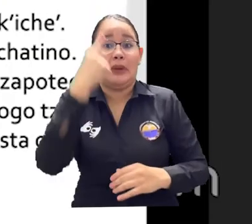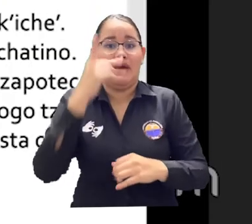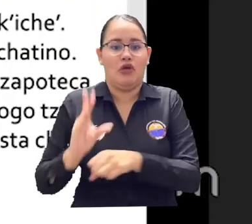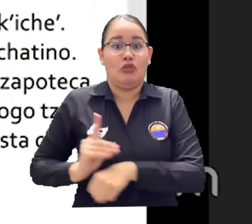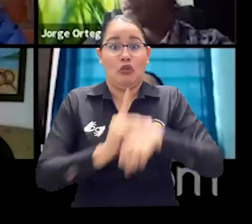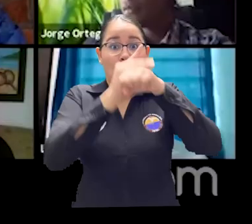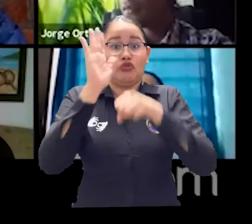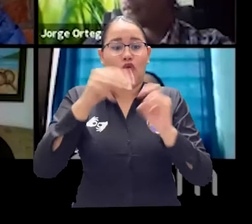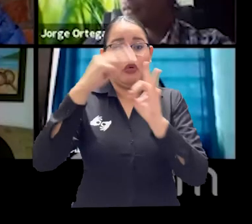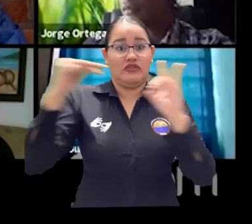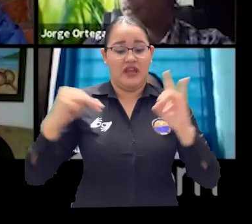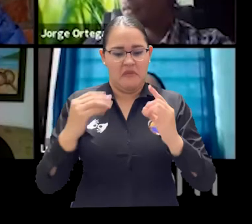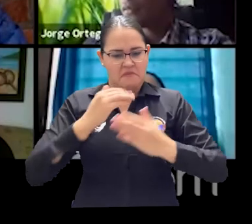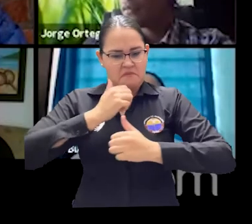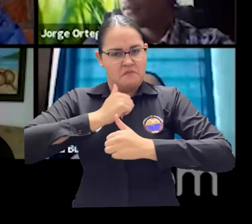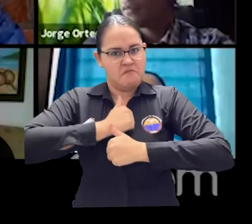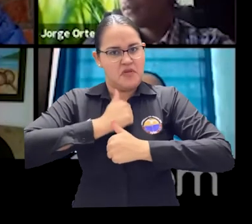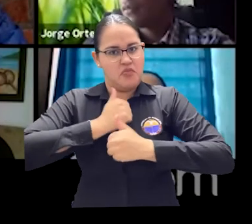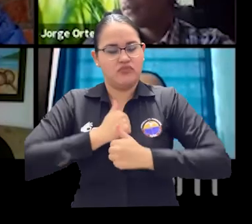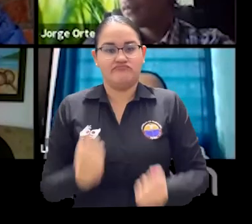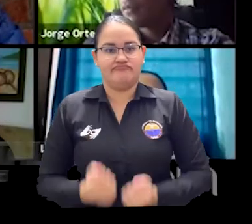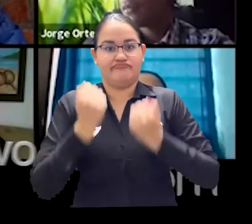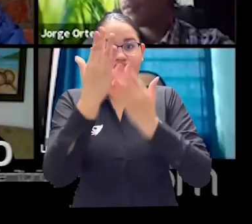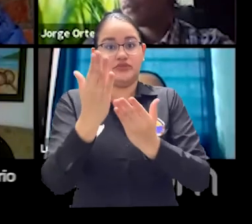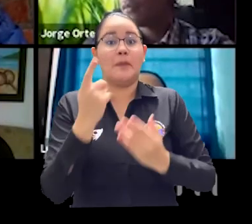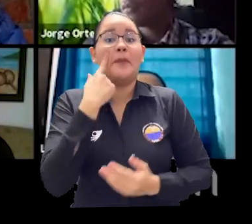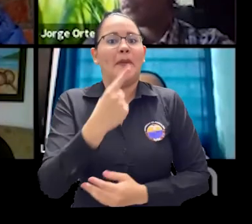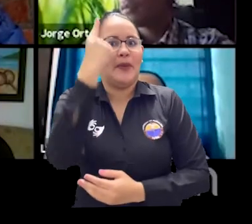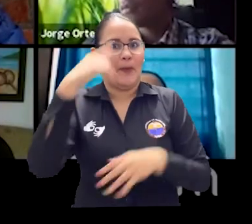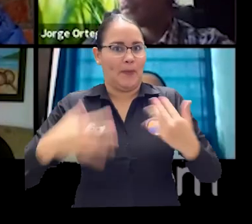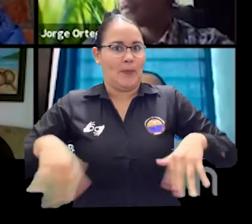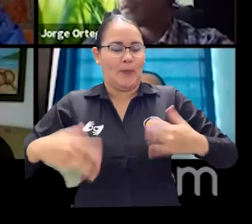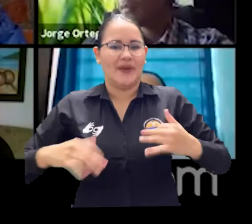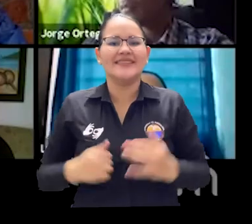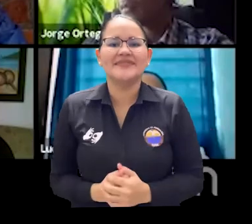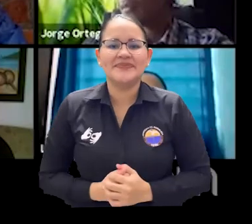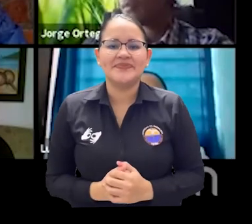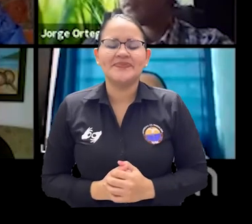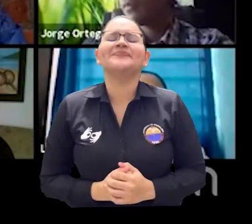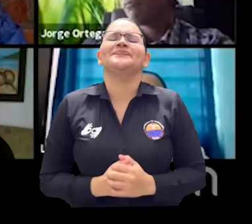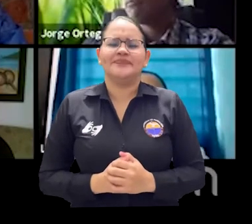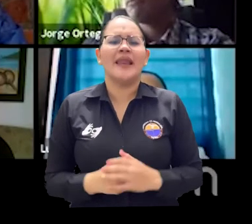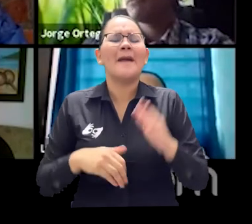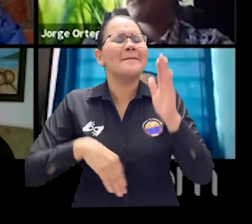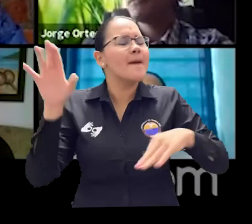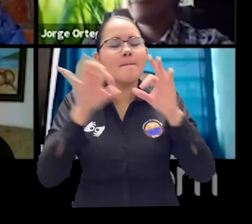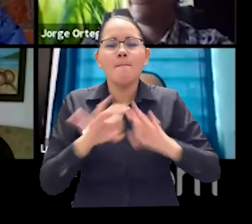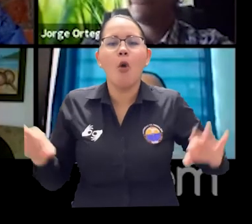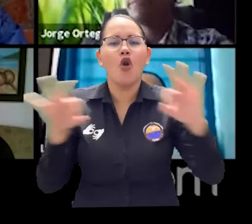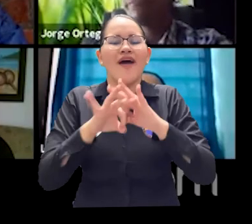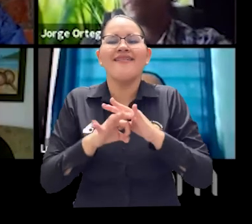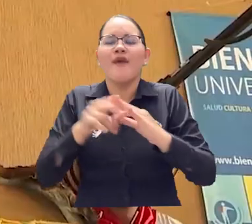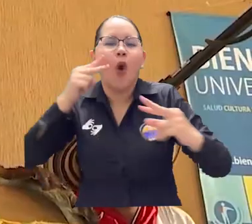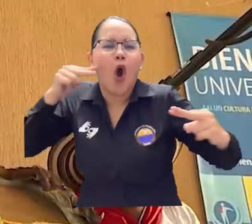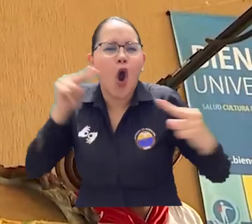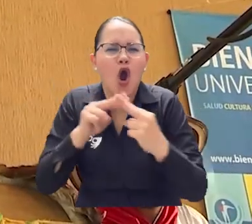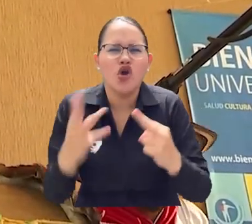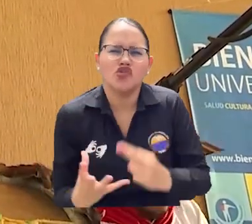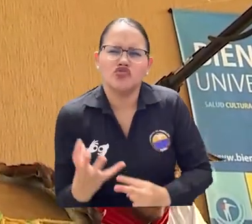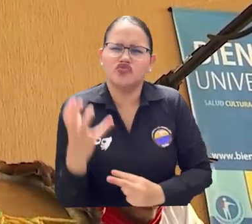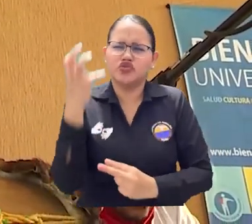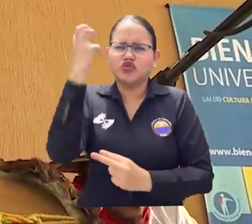alma mater. La idea es que se influyan y enaltezcan los saberes populares, los conocimientos